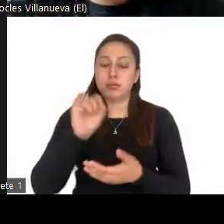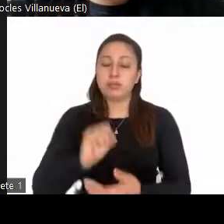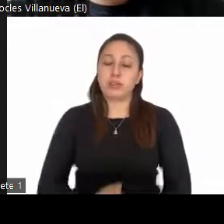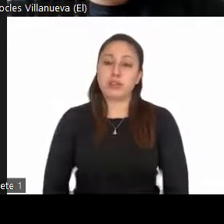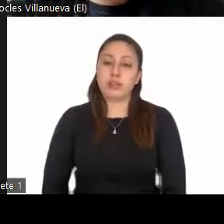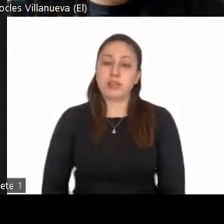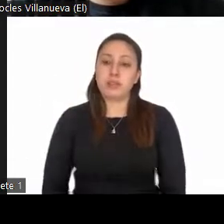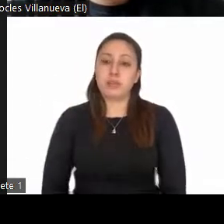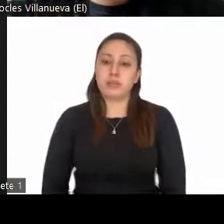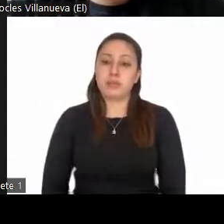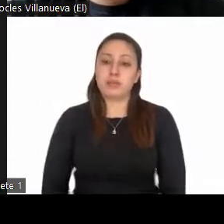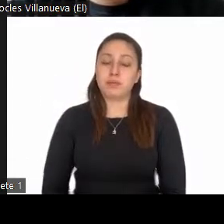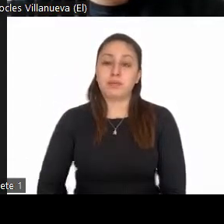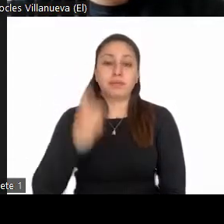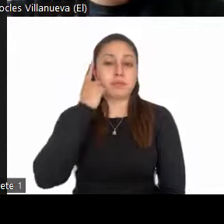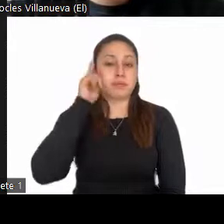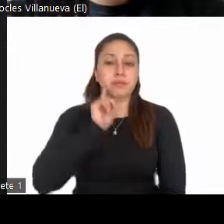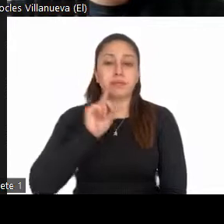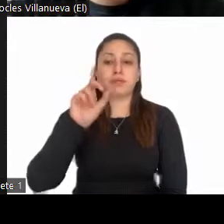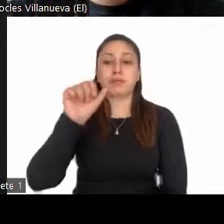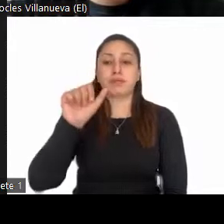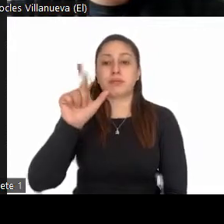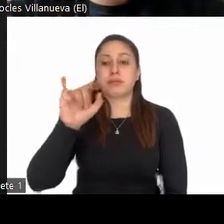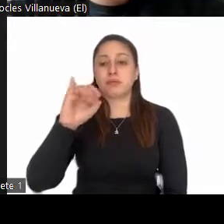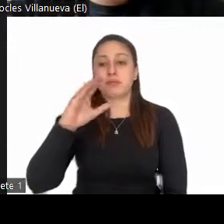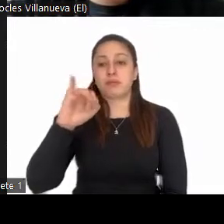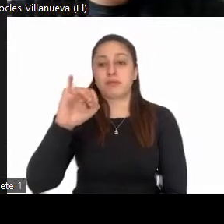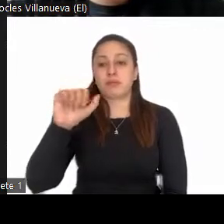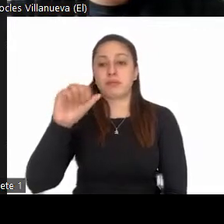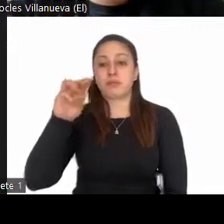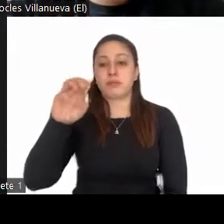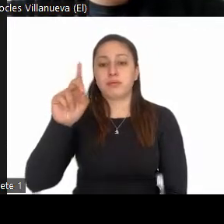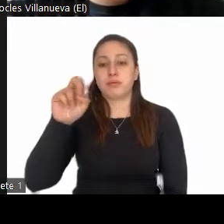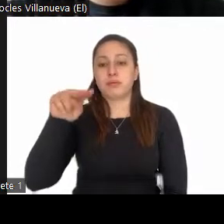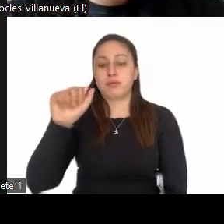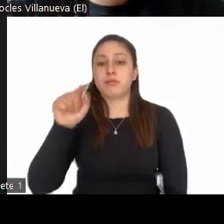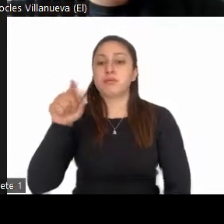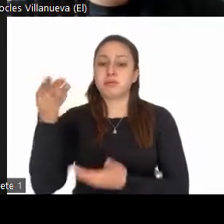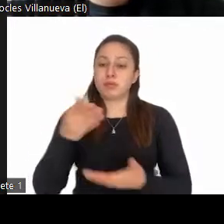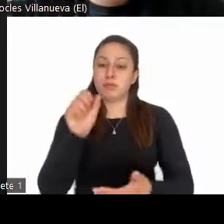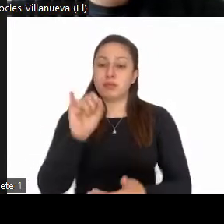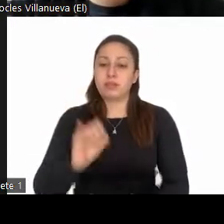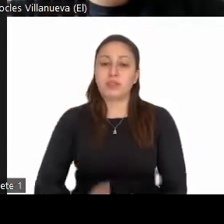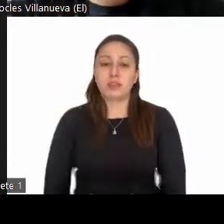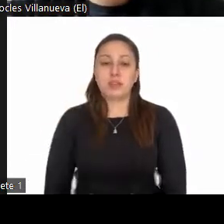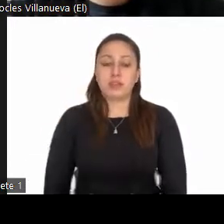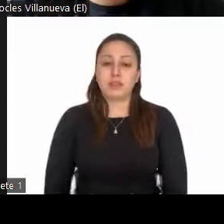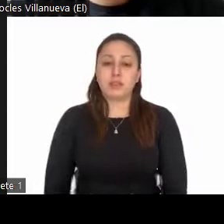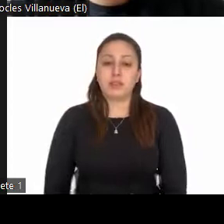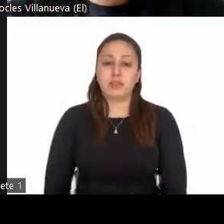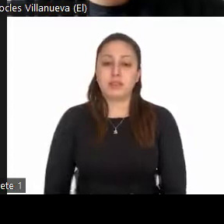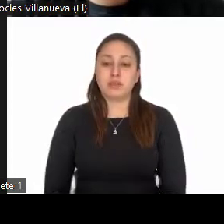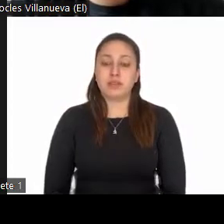días. Diputada Alicia Medina Hernández. Alicia Medina, presente. Gracias, diputada. Buenos